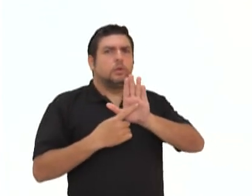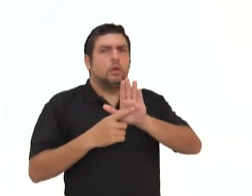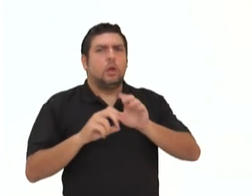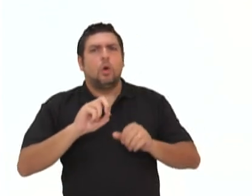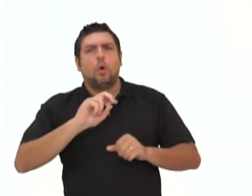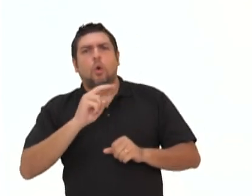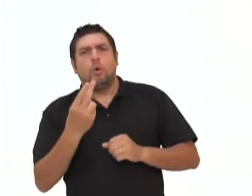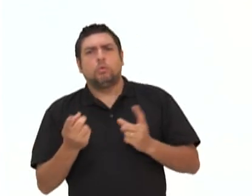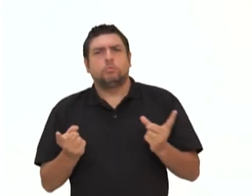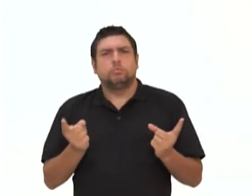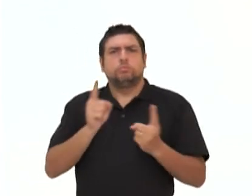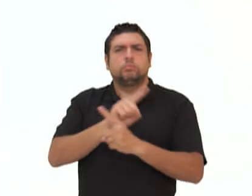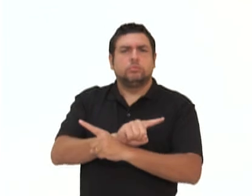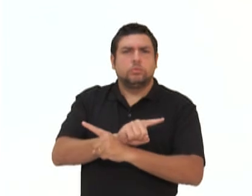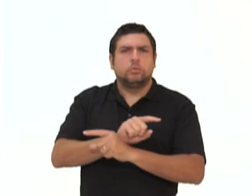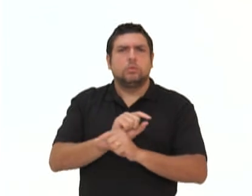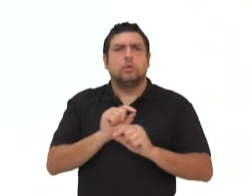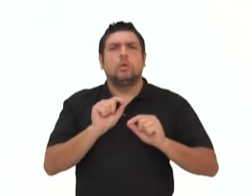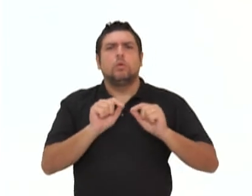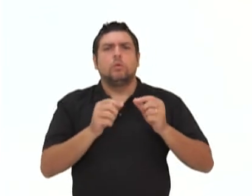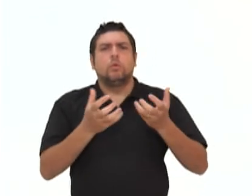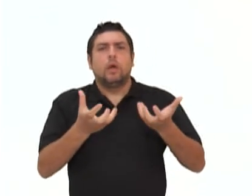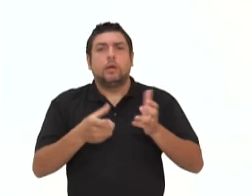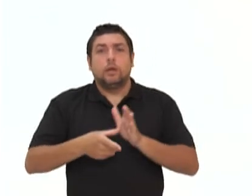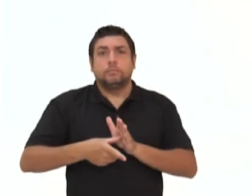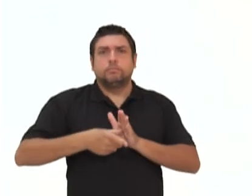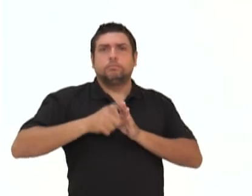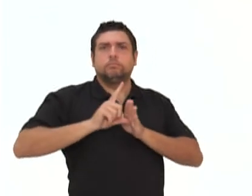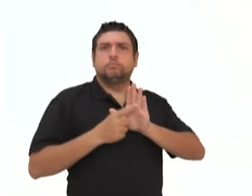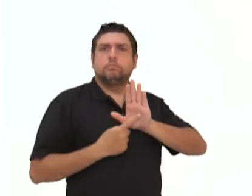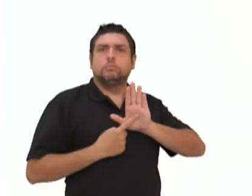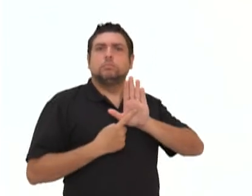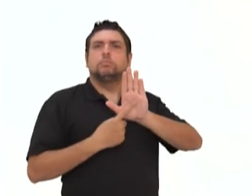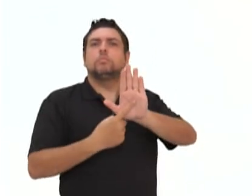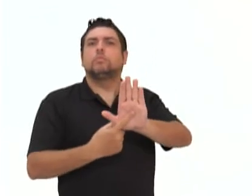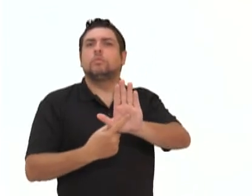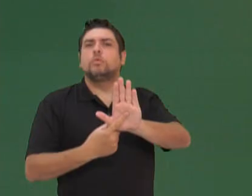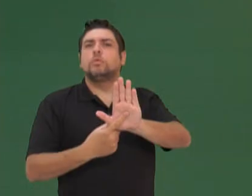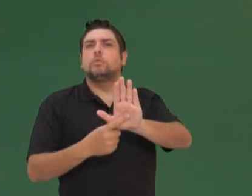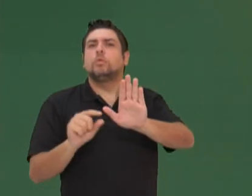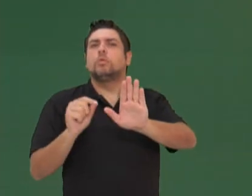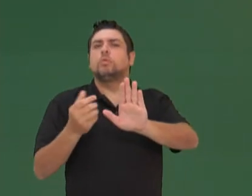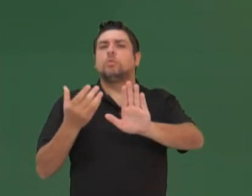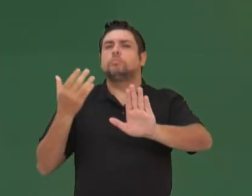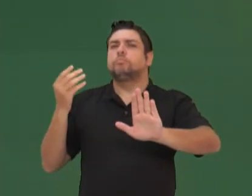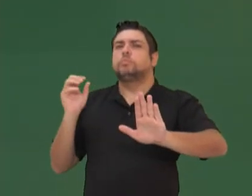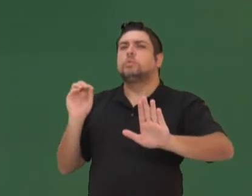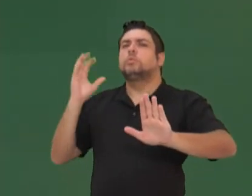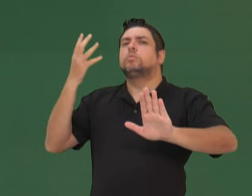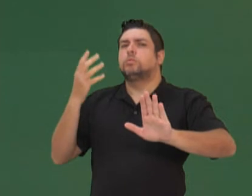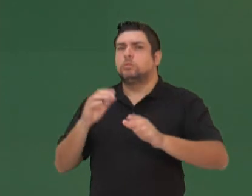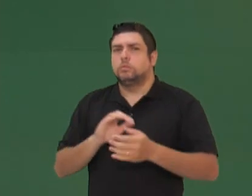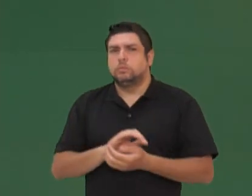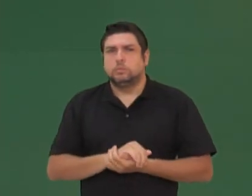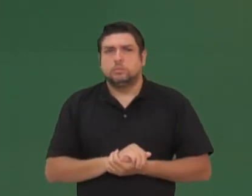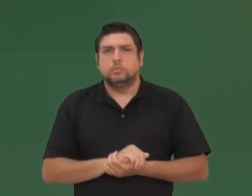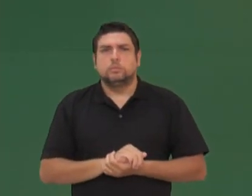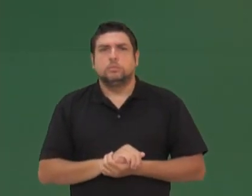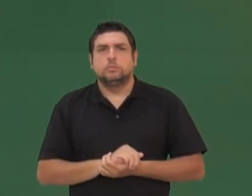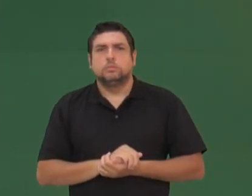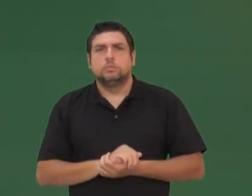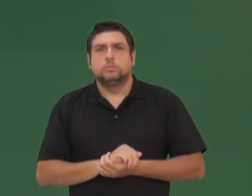al contrario? ¿Tiene por objetivo anticipar el tema sobre algo, sobre alguien?